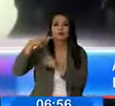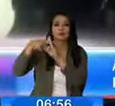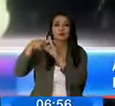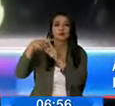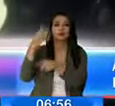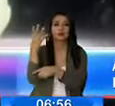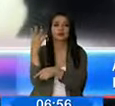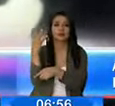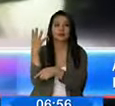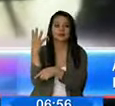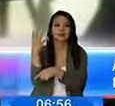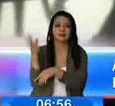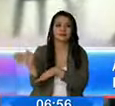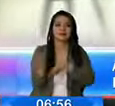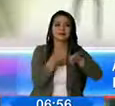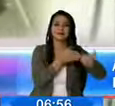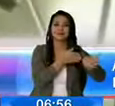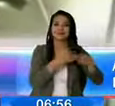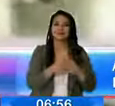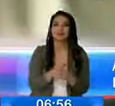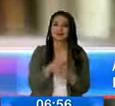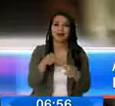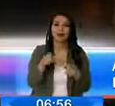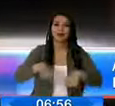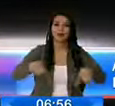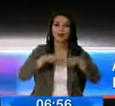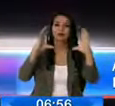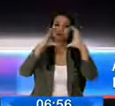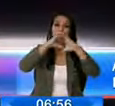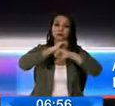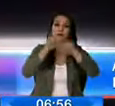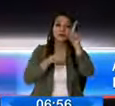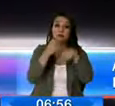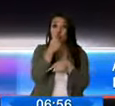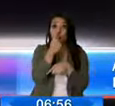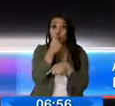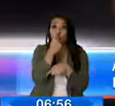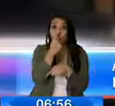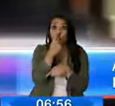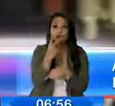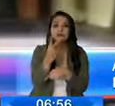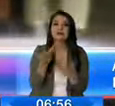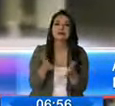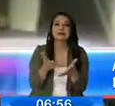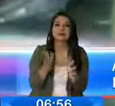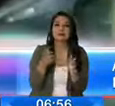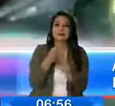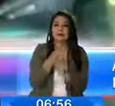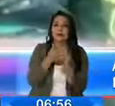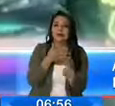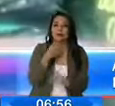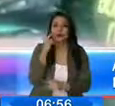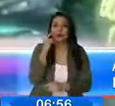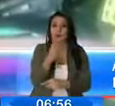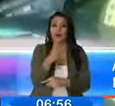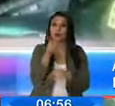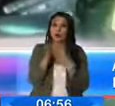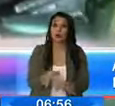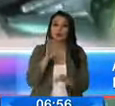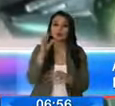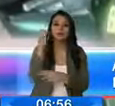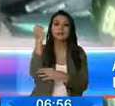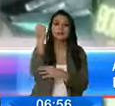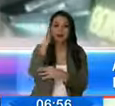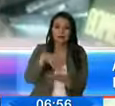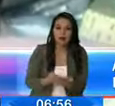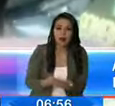con cajón de madera. En el lugar existía poca luz. Los curiosos nunca se imaginaron de la magnitud del impacto, hasta cuando llegaron socorristas